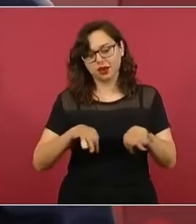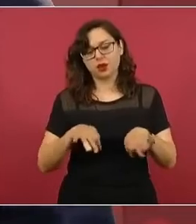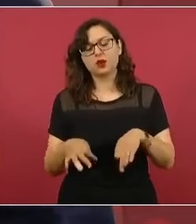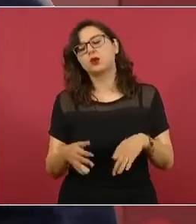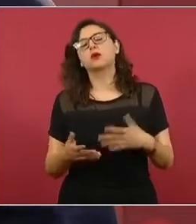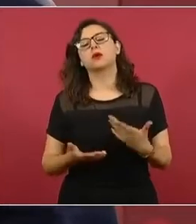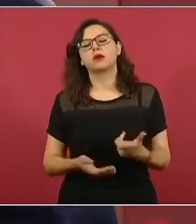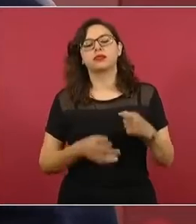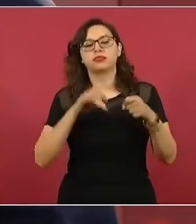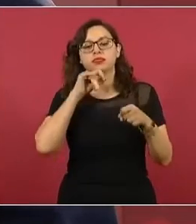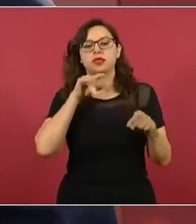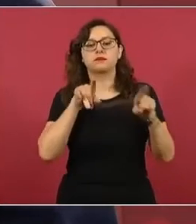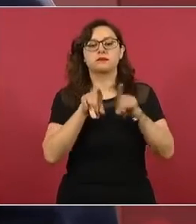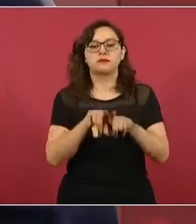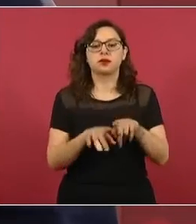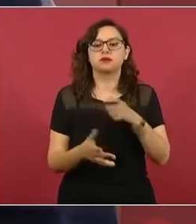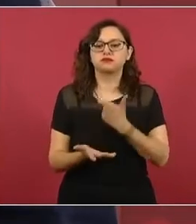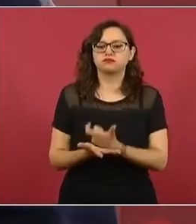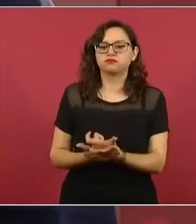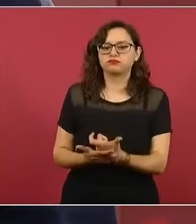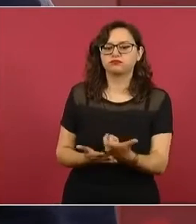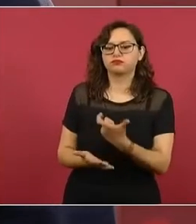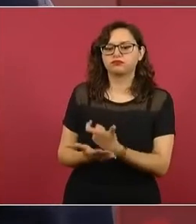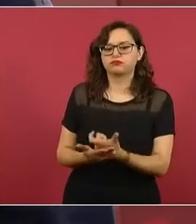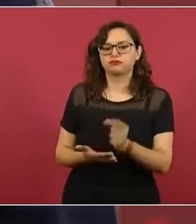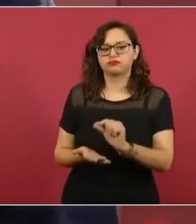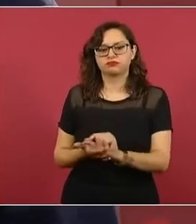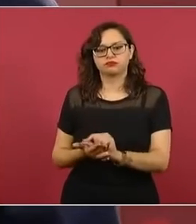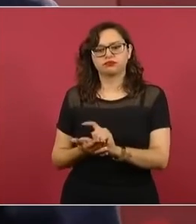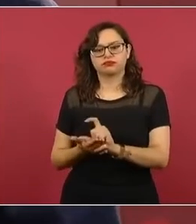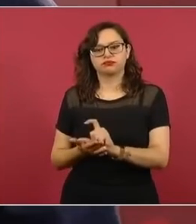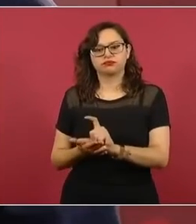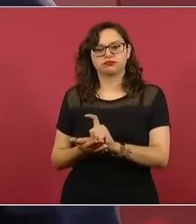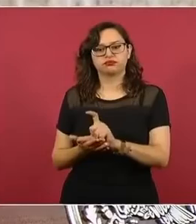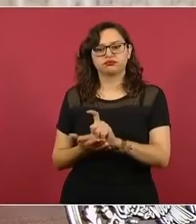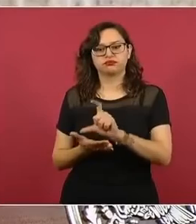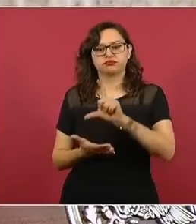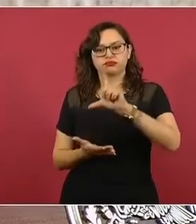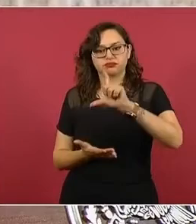aumentos en los salarios como no sucedía en 40 años.